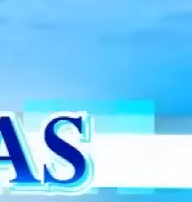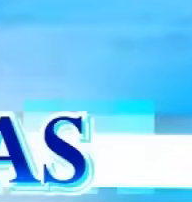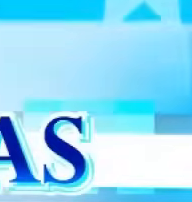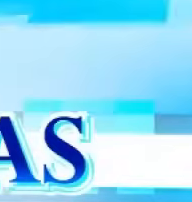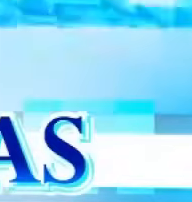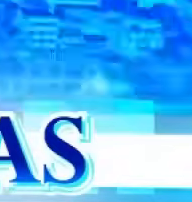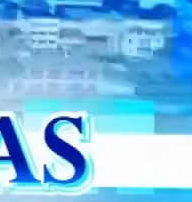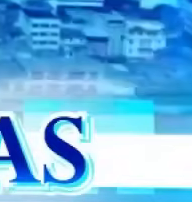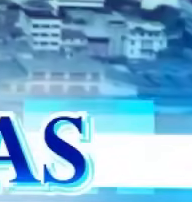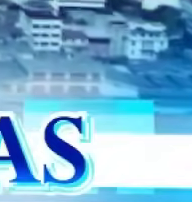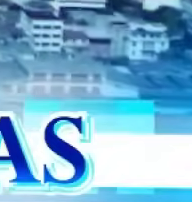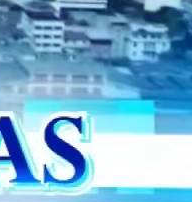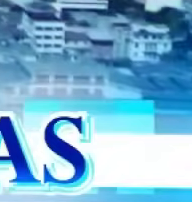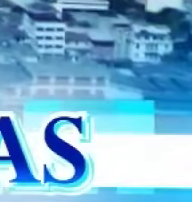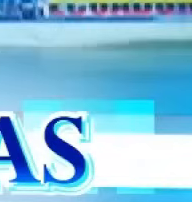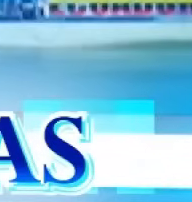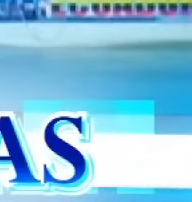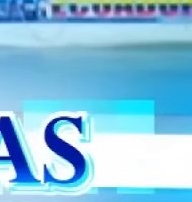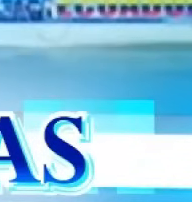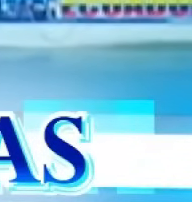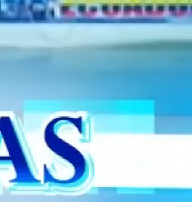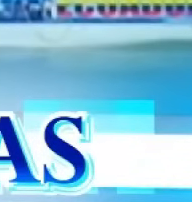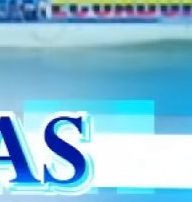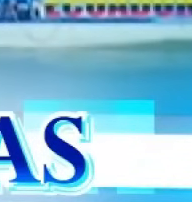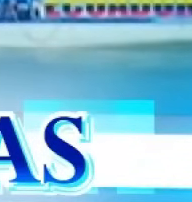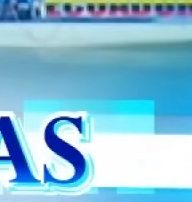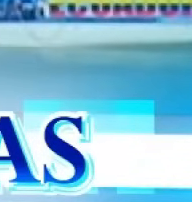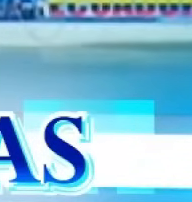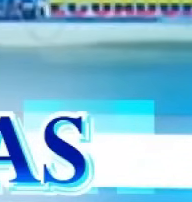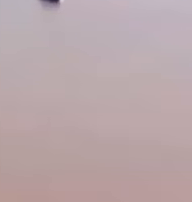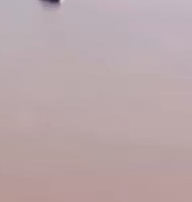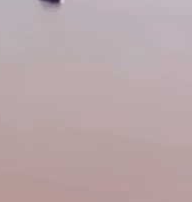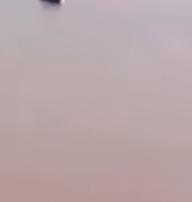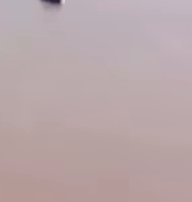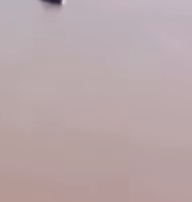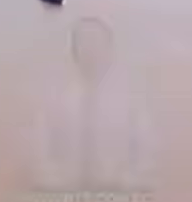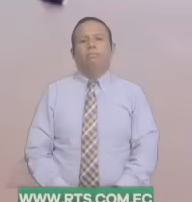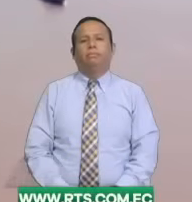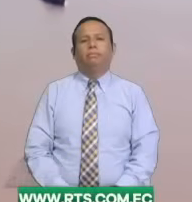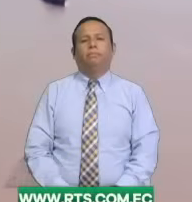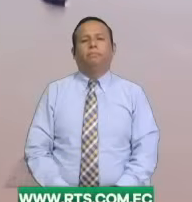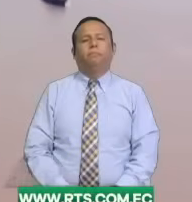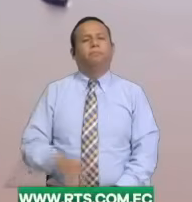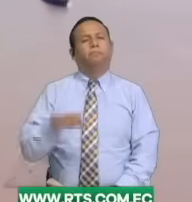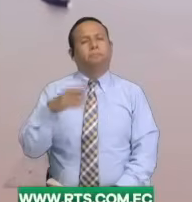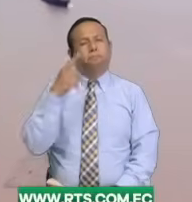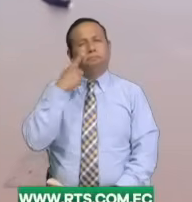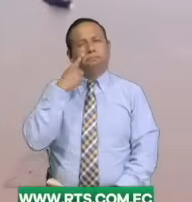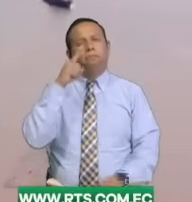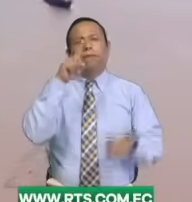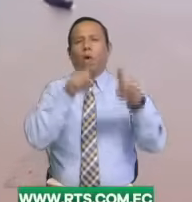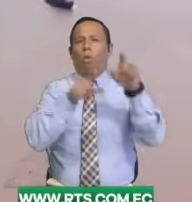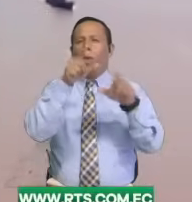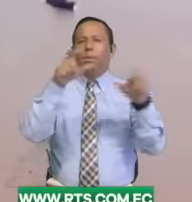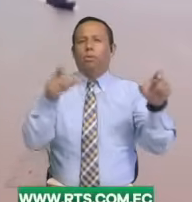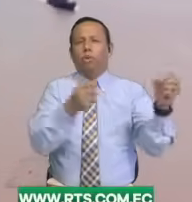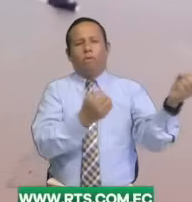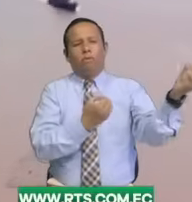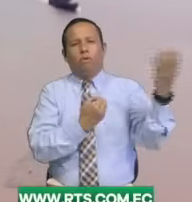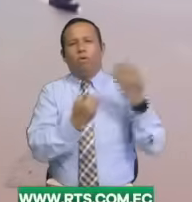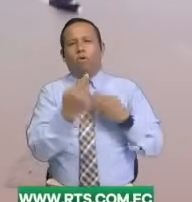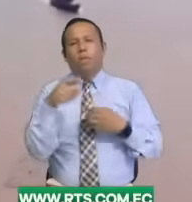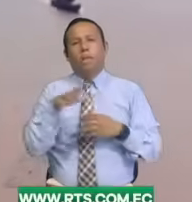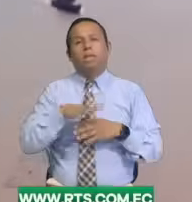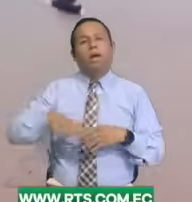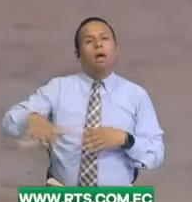Ciudad hermosa que crece y sigue siendo tan bella. Es tan común escuchar que se refieren al Guayas como